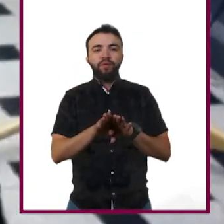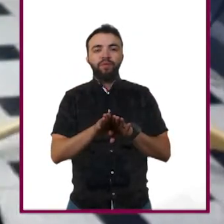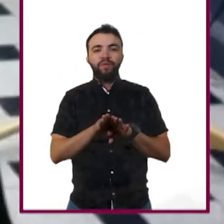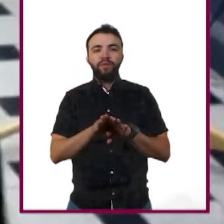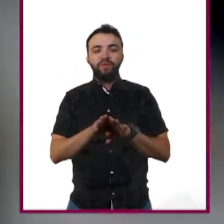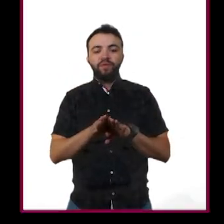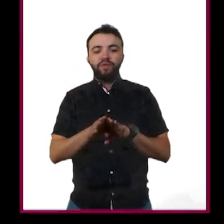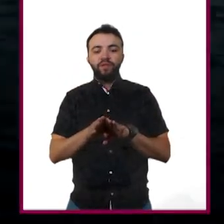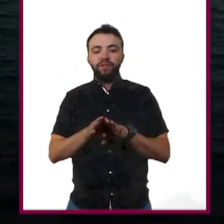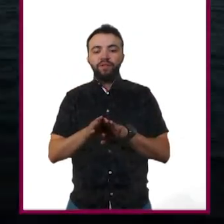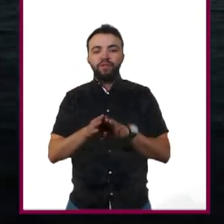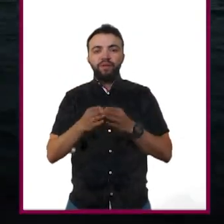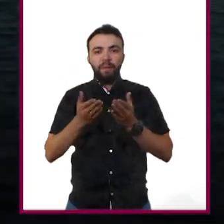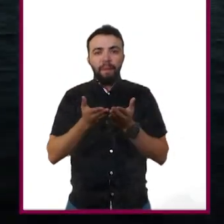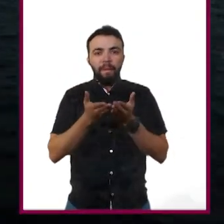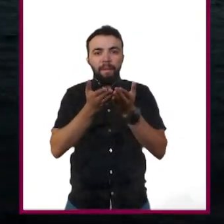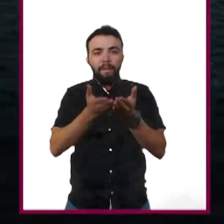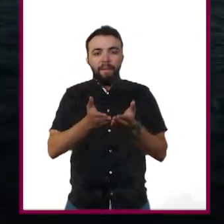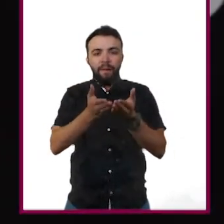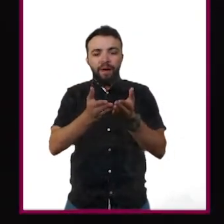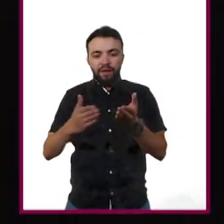de barcos.